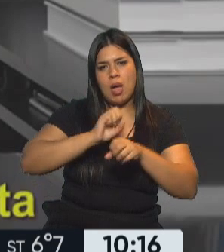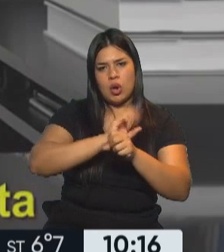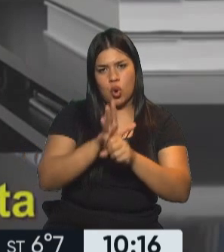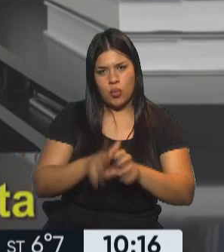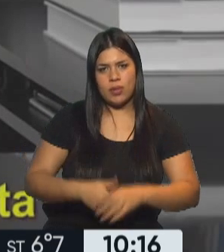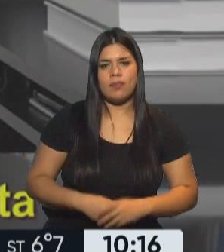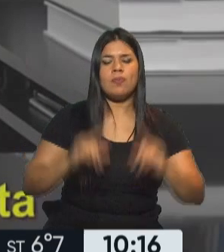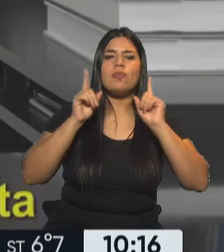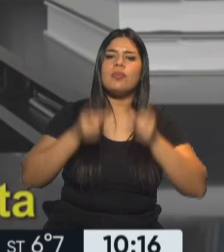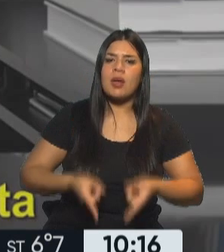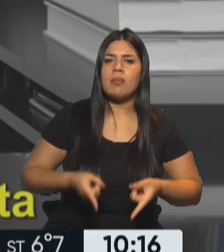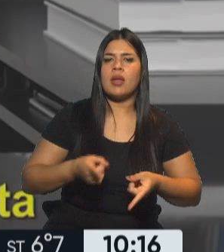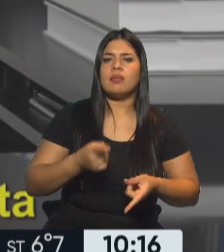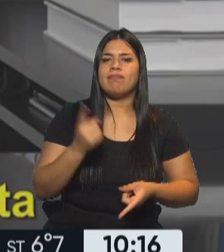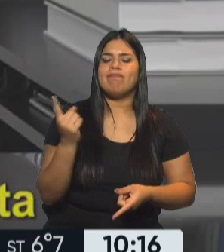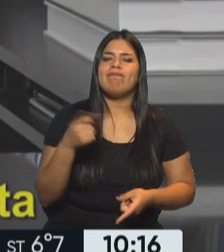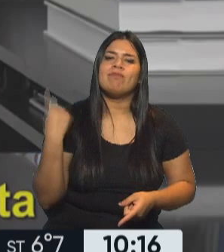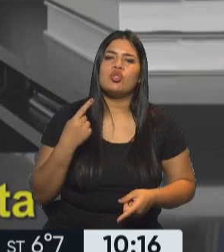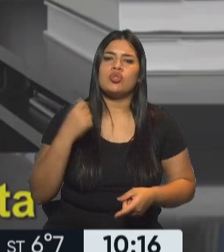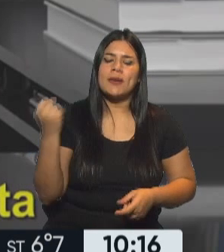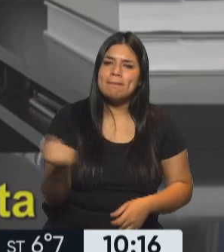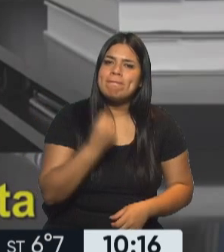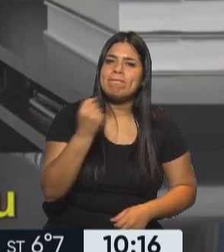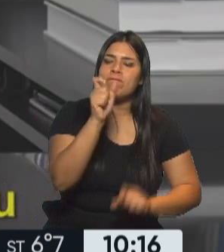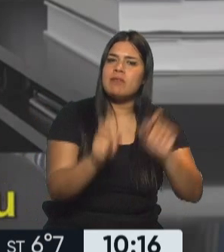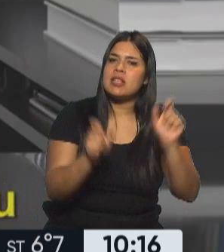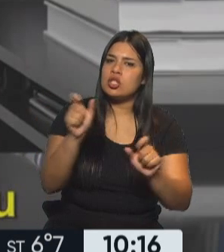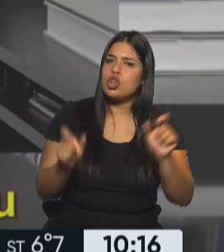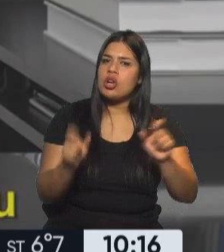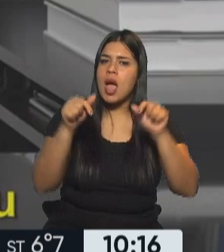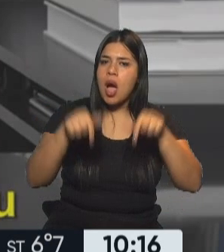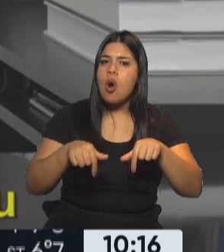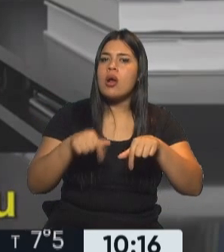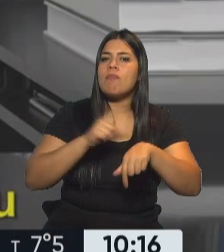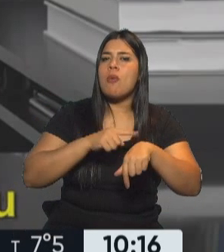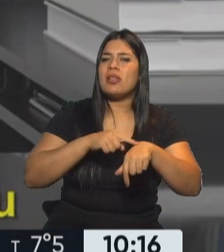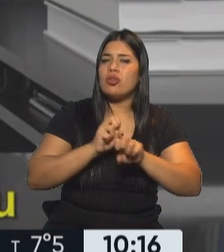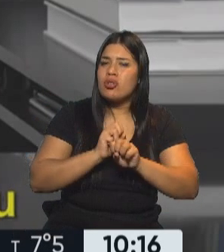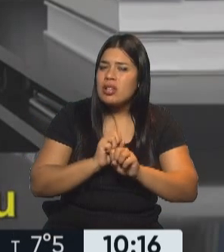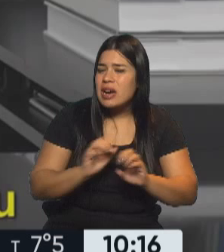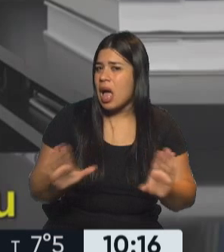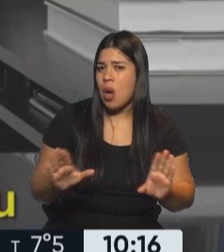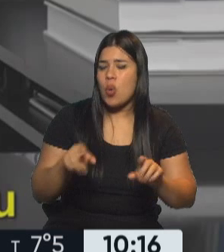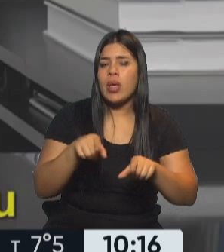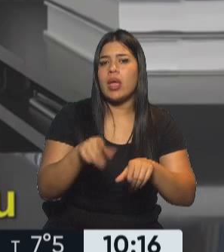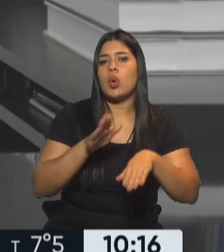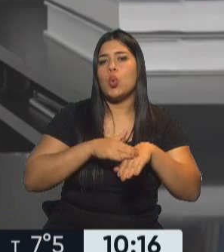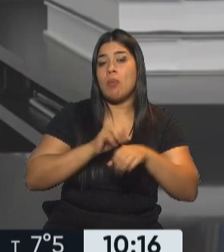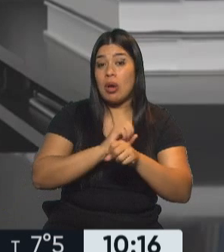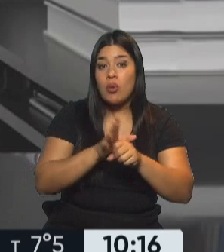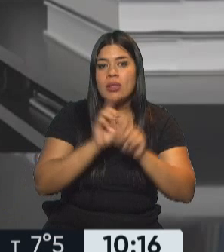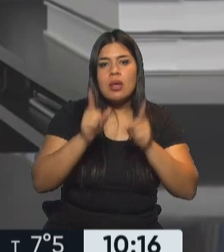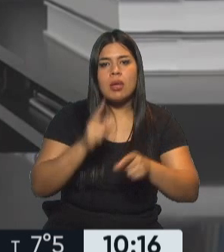además nuestro deseo de pronta recuperación para quienes se encuentran internados y luchando por su salud.